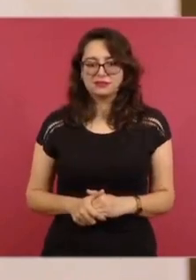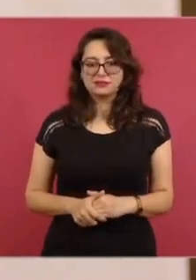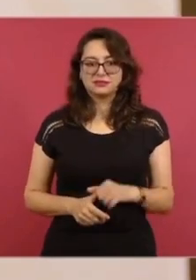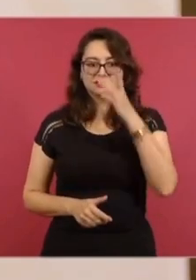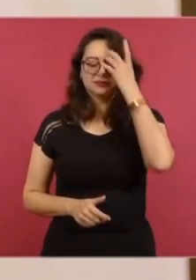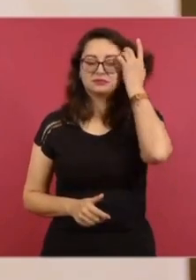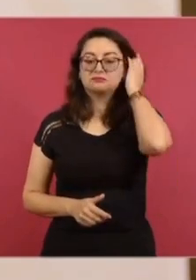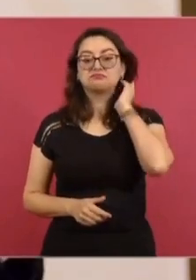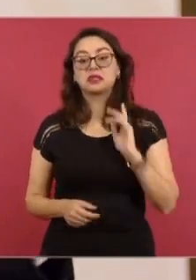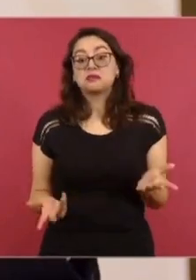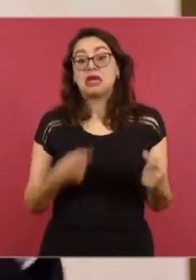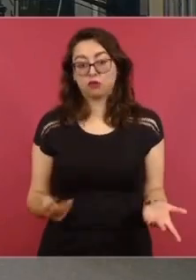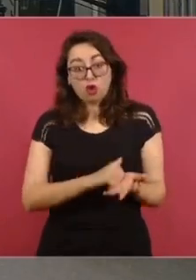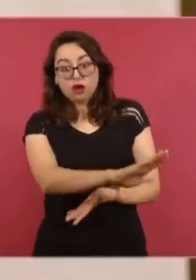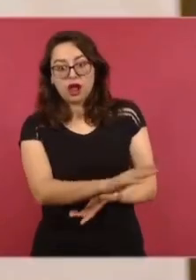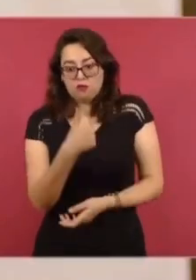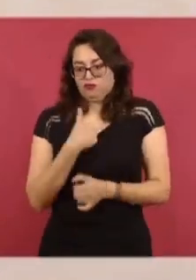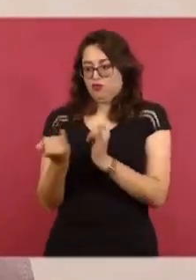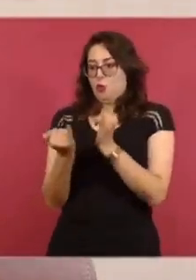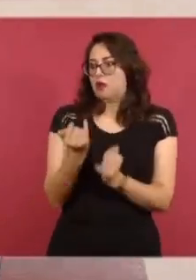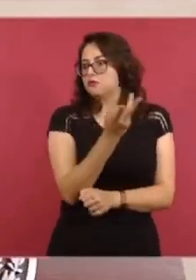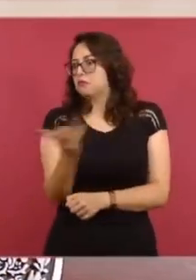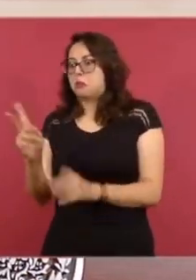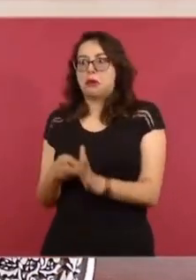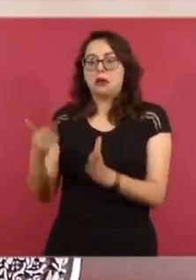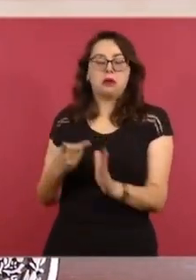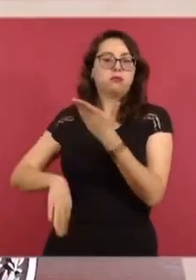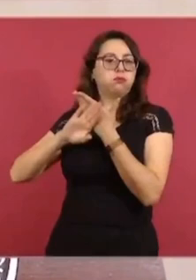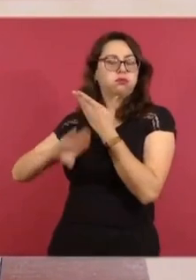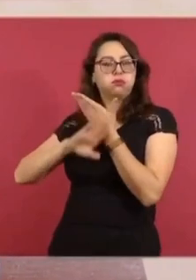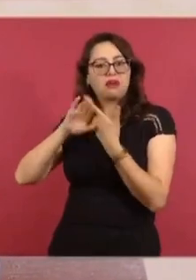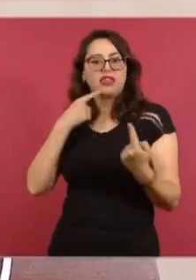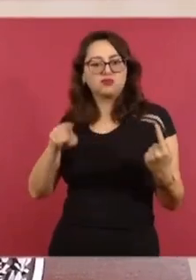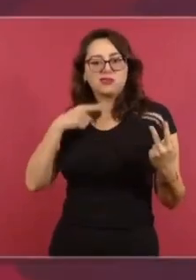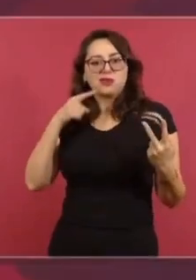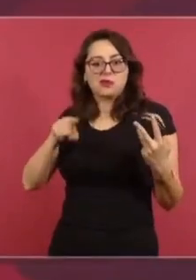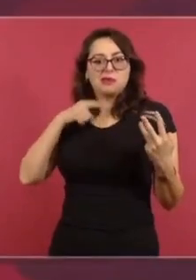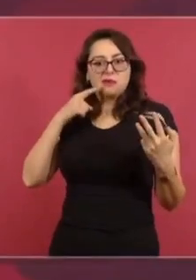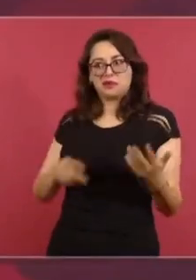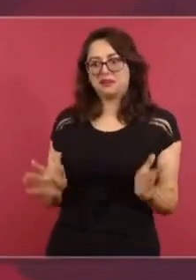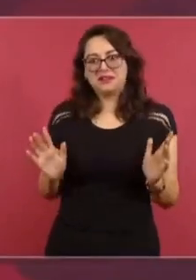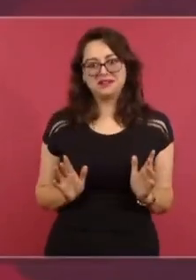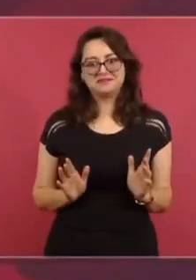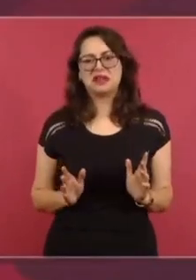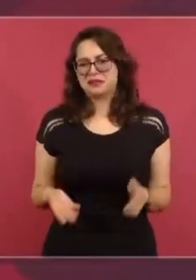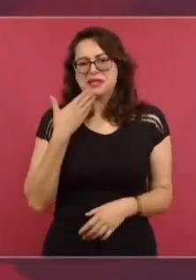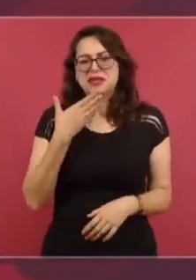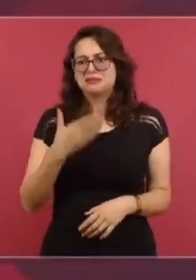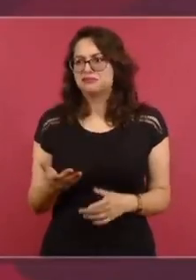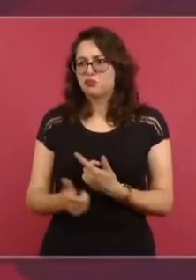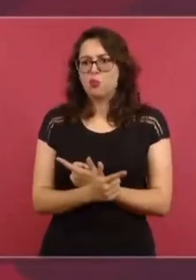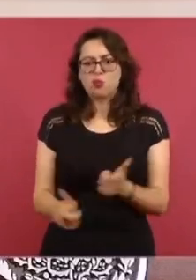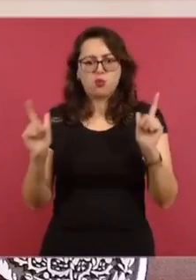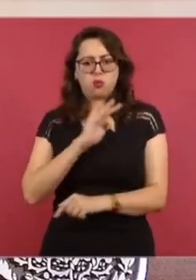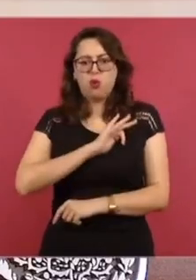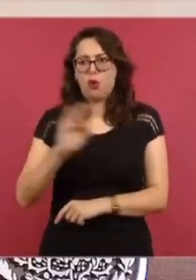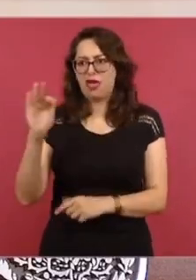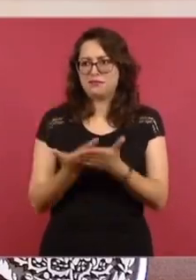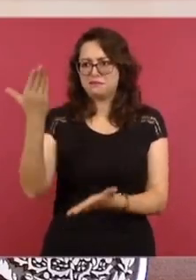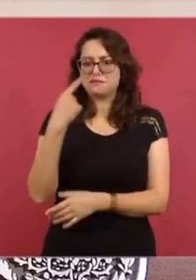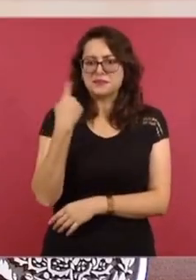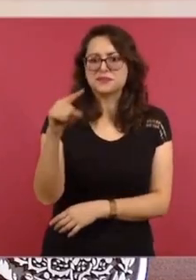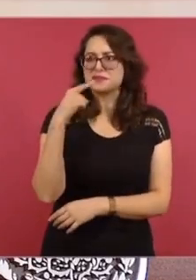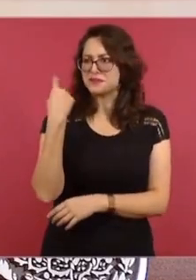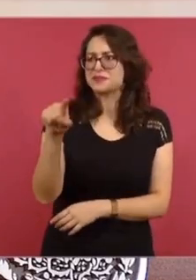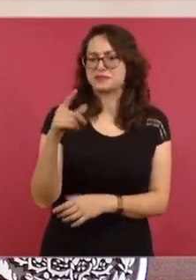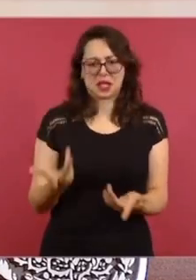todo en contra mía. Es lo más normal. Que si no se está de acuerdo con algo, se presenta una denuncia. Aquí no